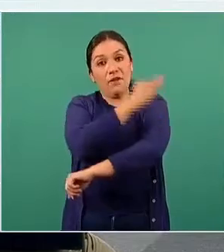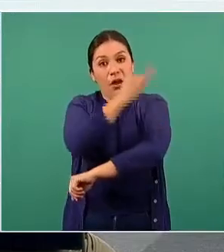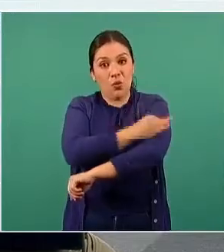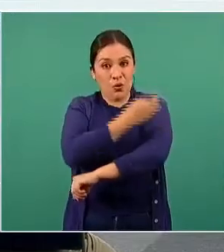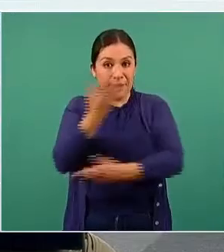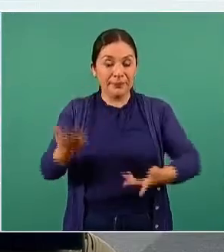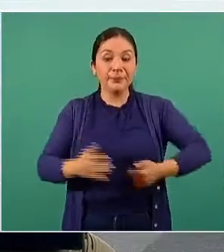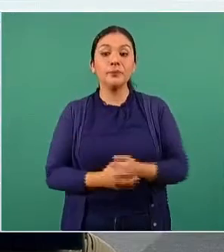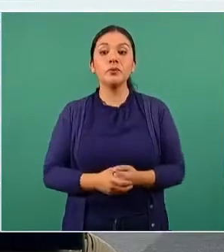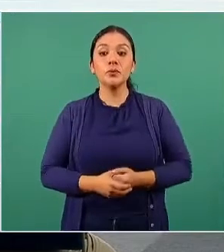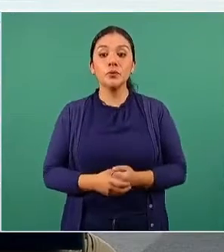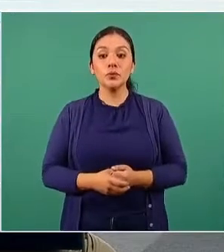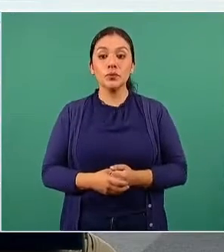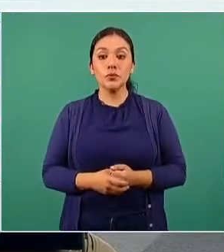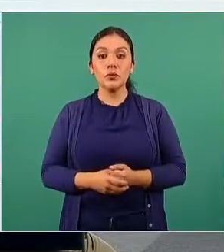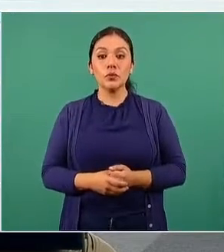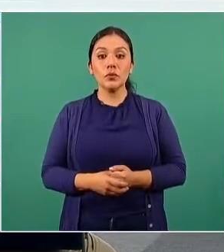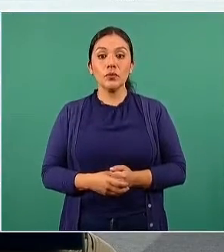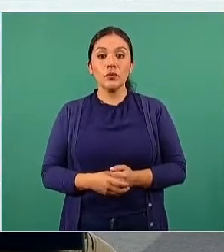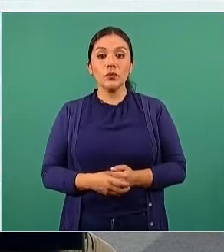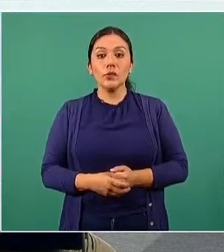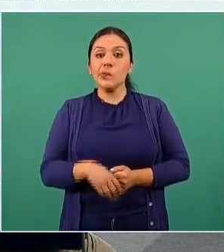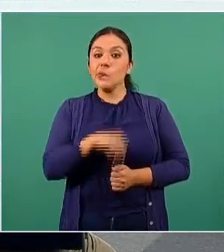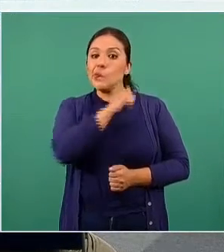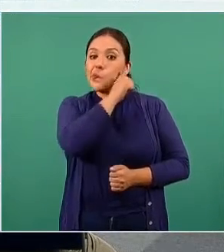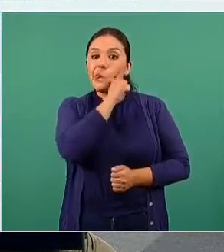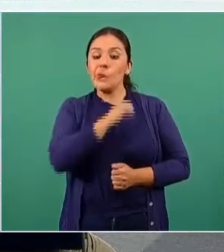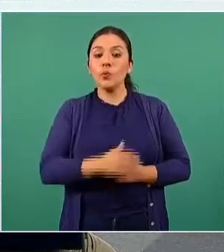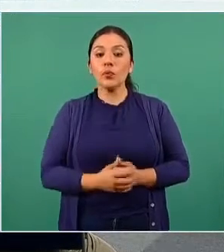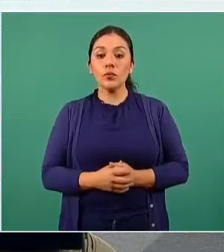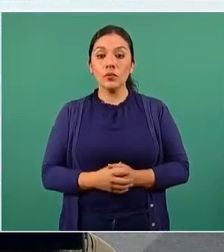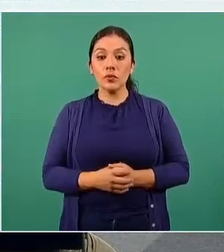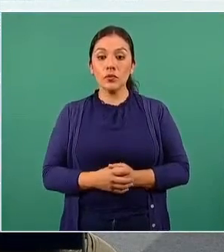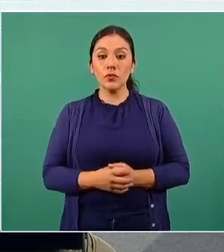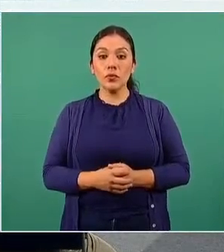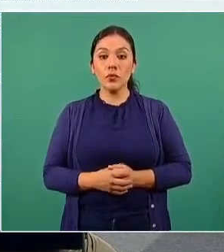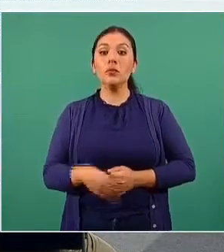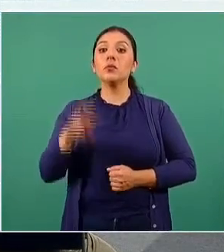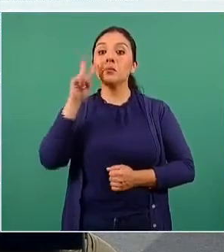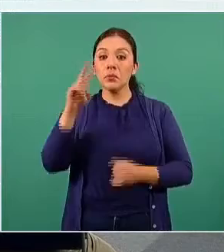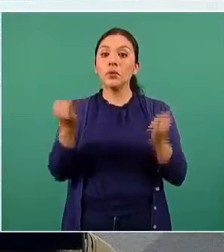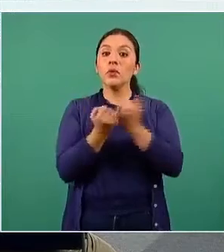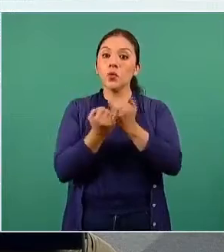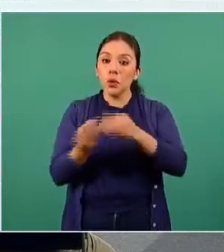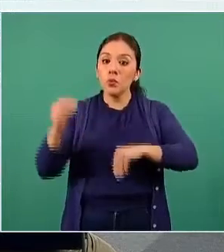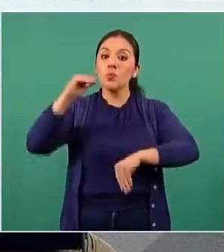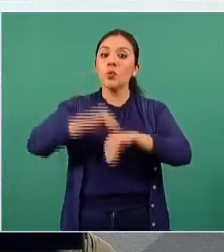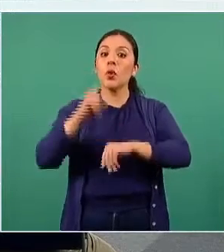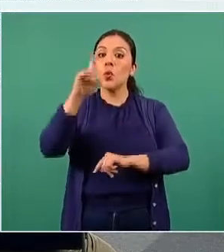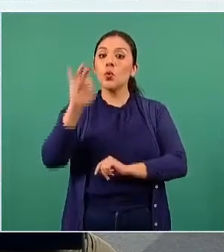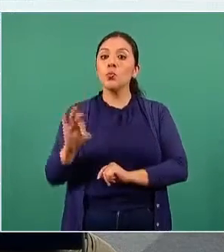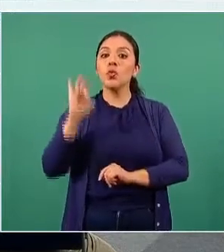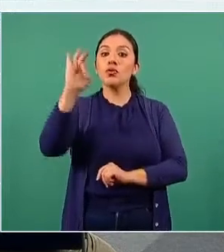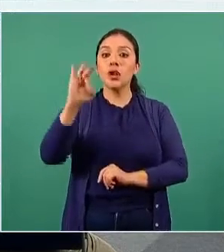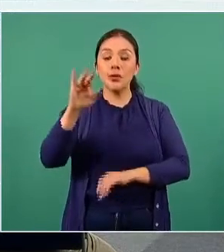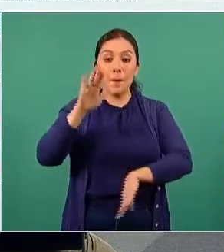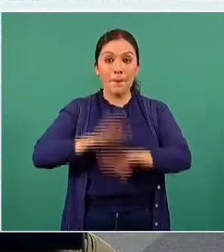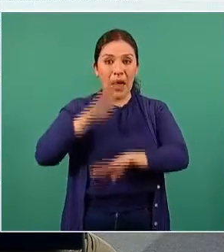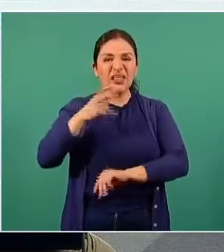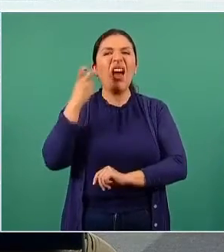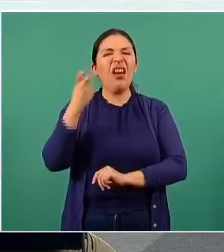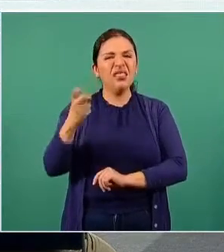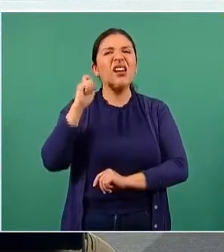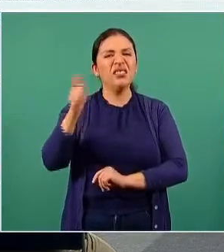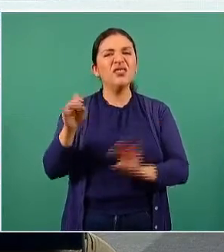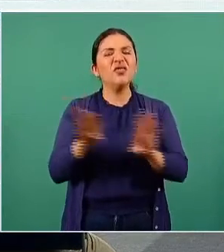vacunación. Si vemos la siguiente diapositiva, incrementamos un punto porcentual más, estos puntos